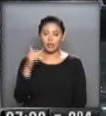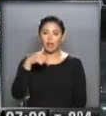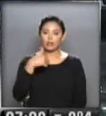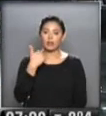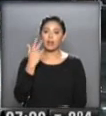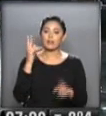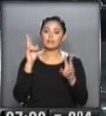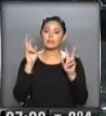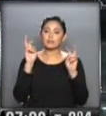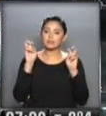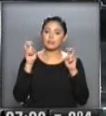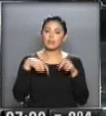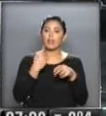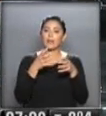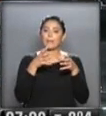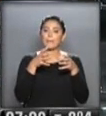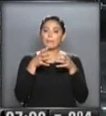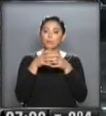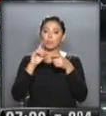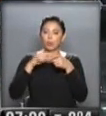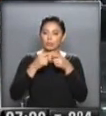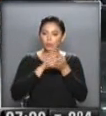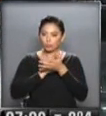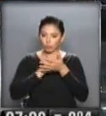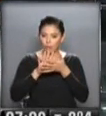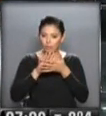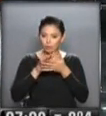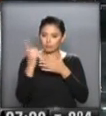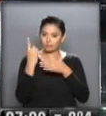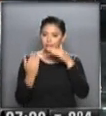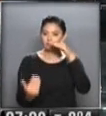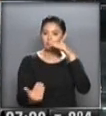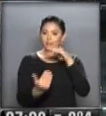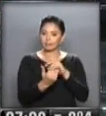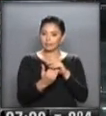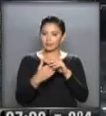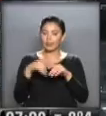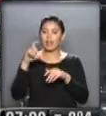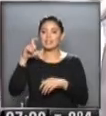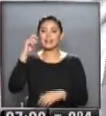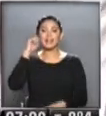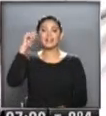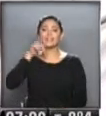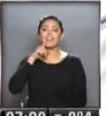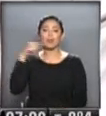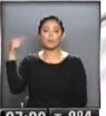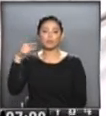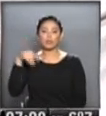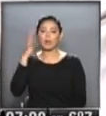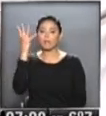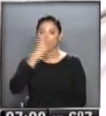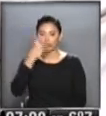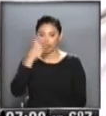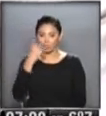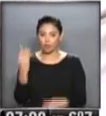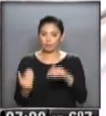Ahora hablamos de un nuevo partido político y está encabezado por el referente de la CGT opositora, Hugo Moyano. Hoy